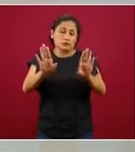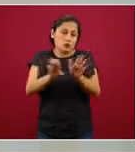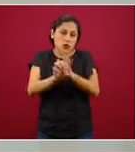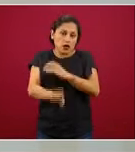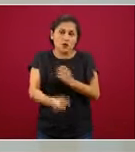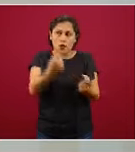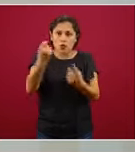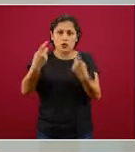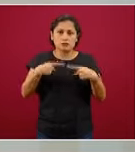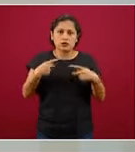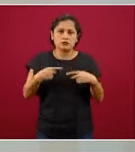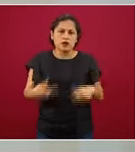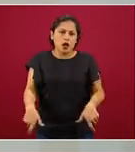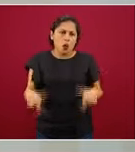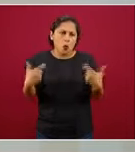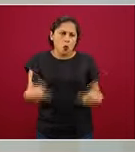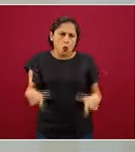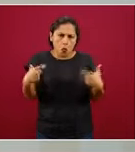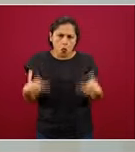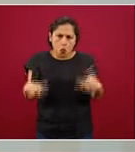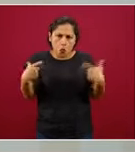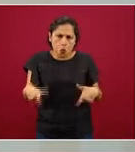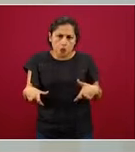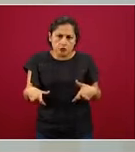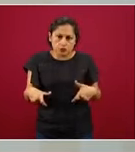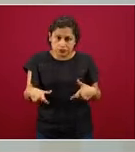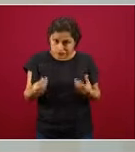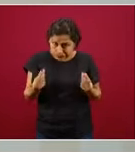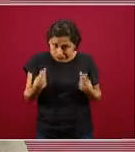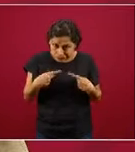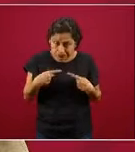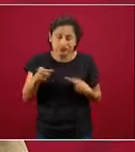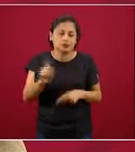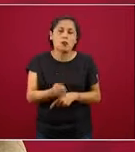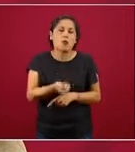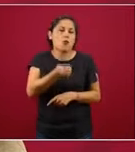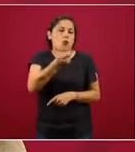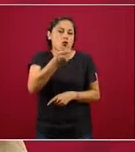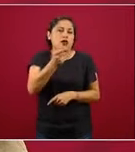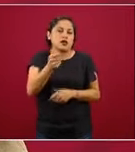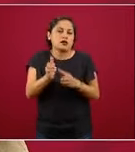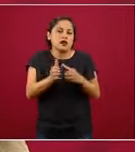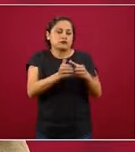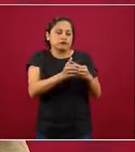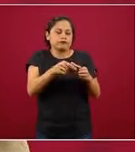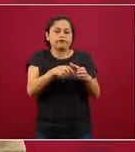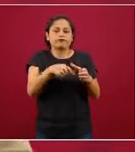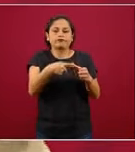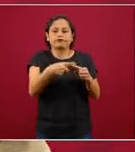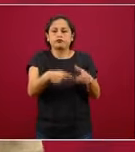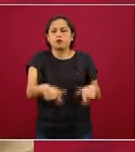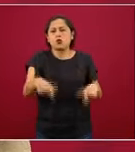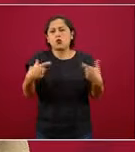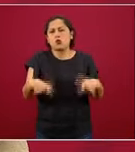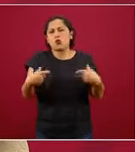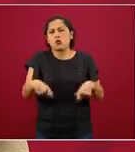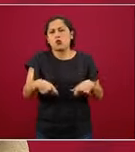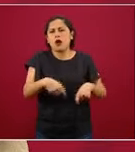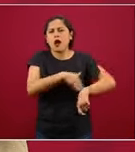dinero, muy pocas personas, por cierto, tienen mucho dinero en México y tienen ahorro y tienen una red de